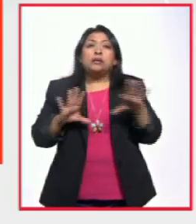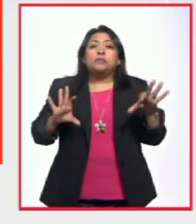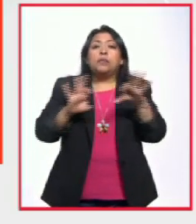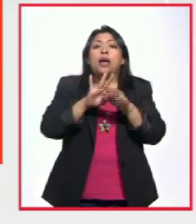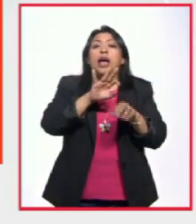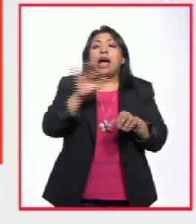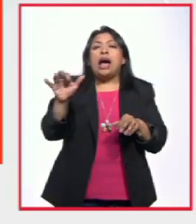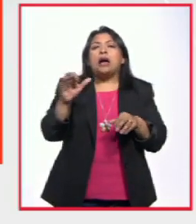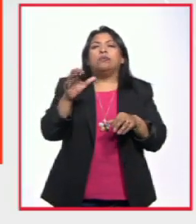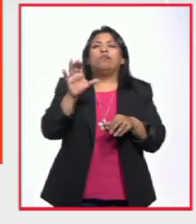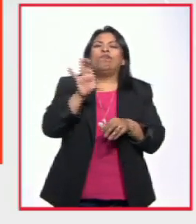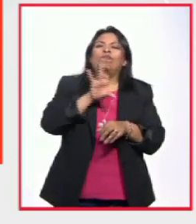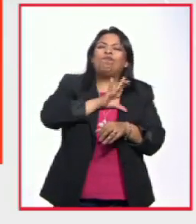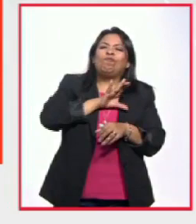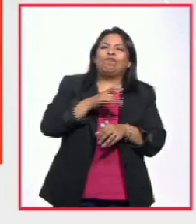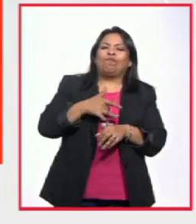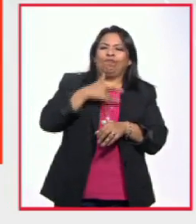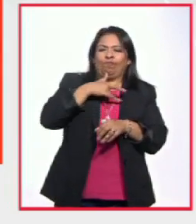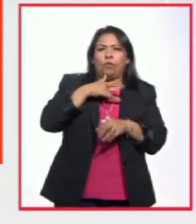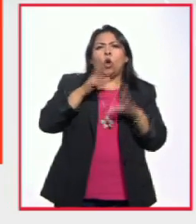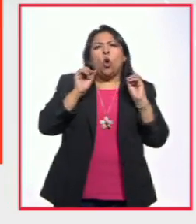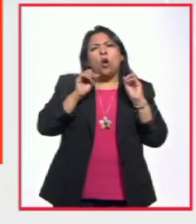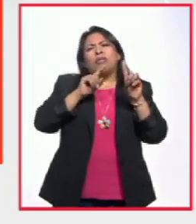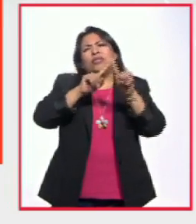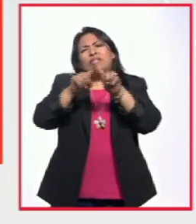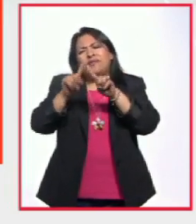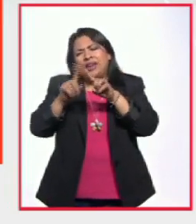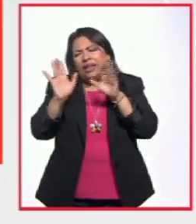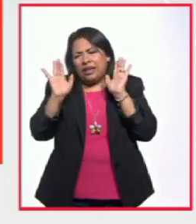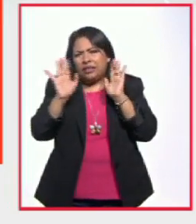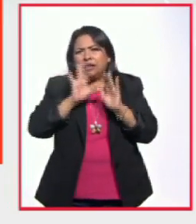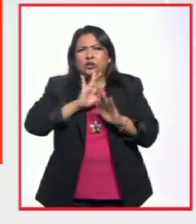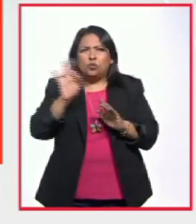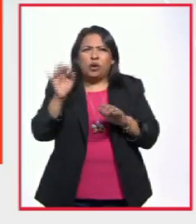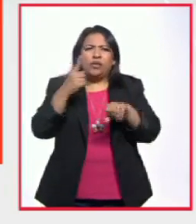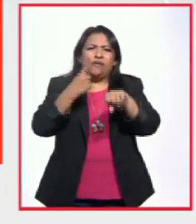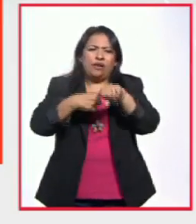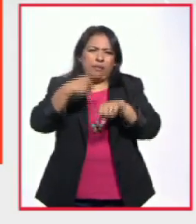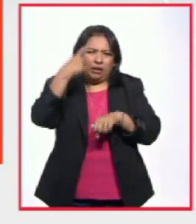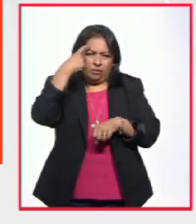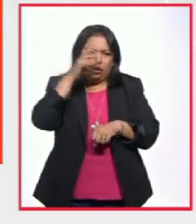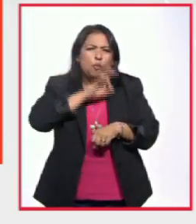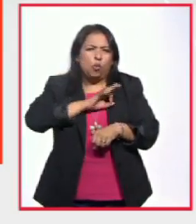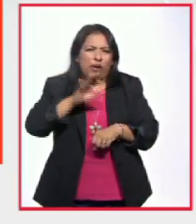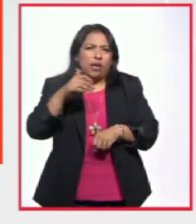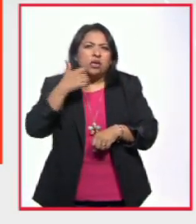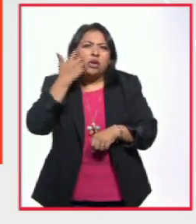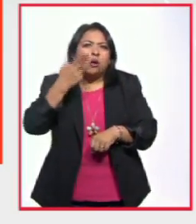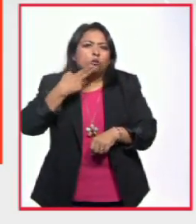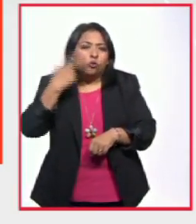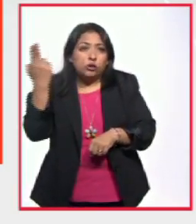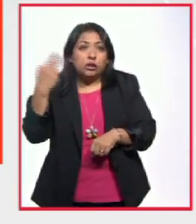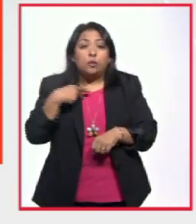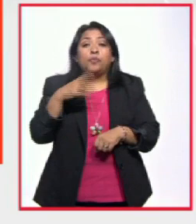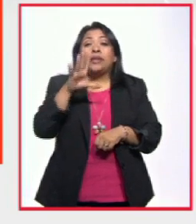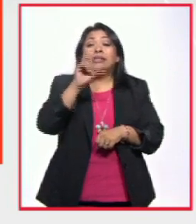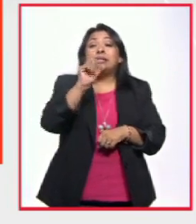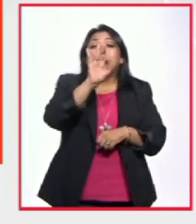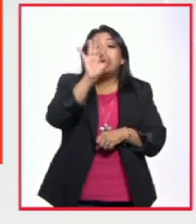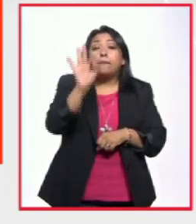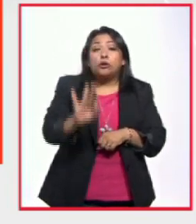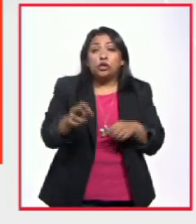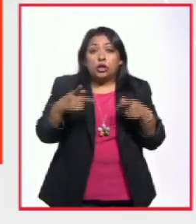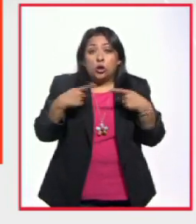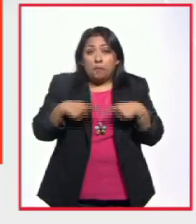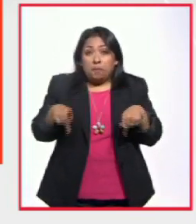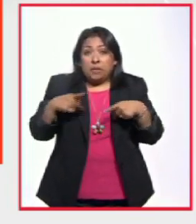cuadros afectivos, pero puede darse en cualquiera de las diferentes enfermedades mentales. Más del 60% de